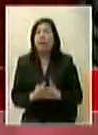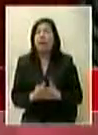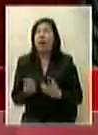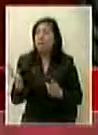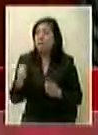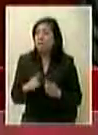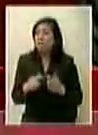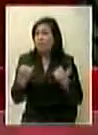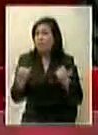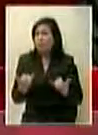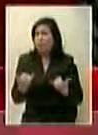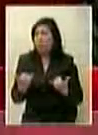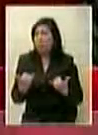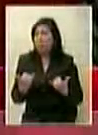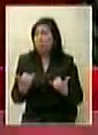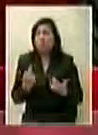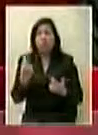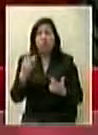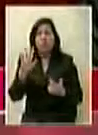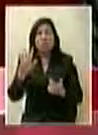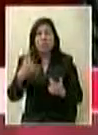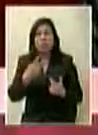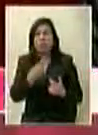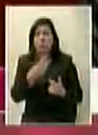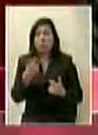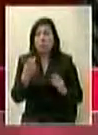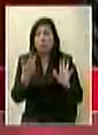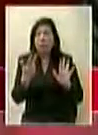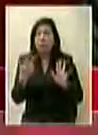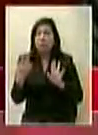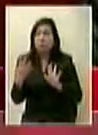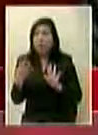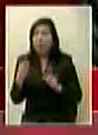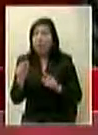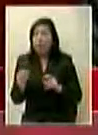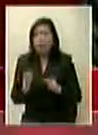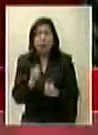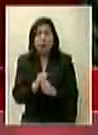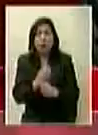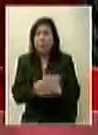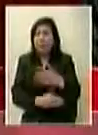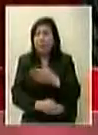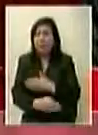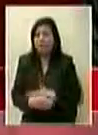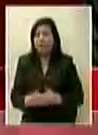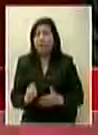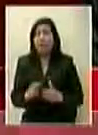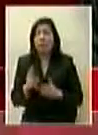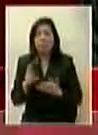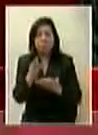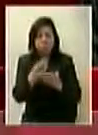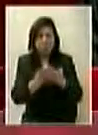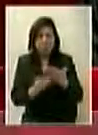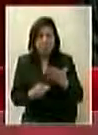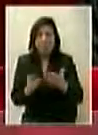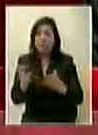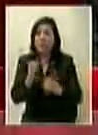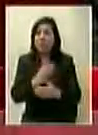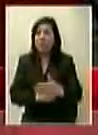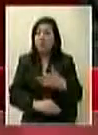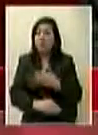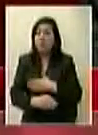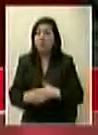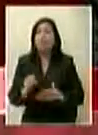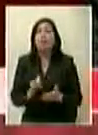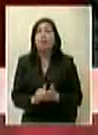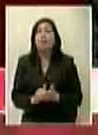fecha, solo se han registrado 5.289 personas con discapacidad en el registro de personas con